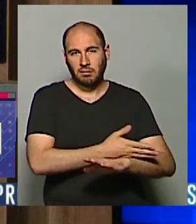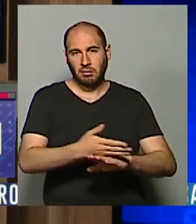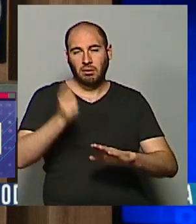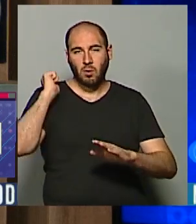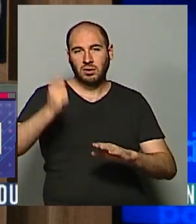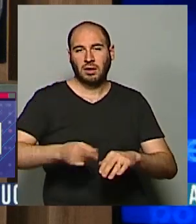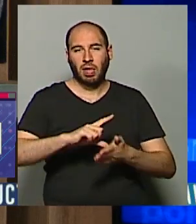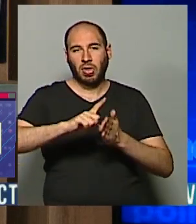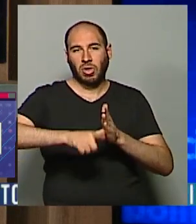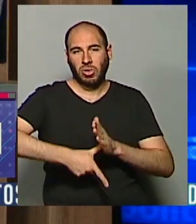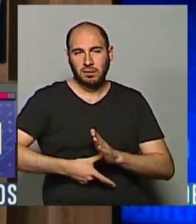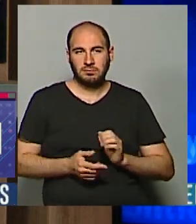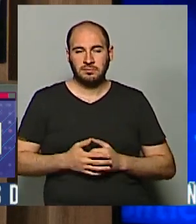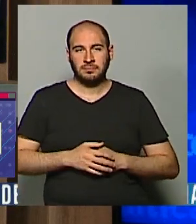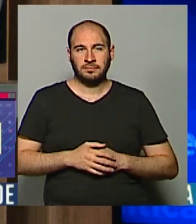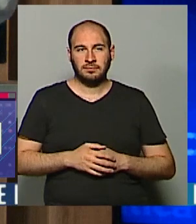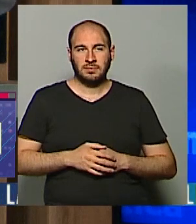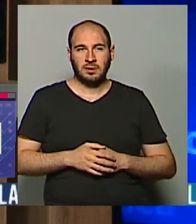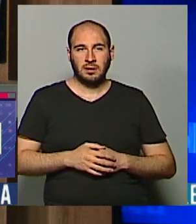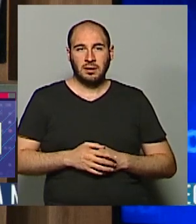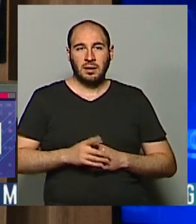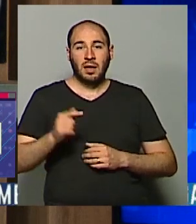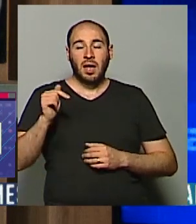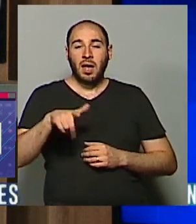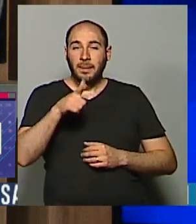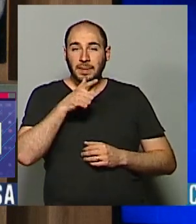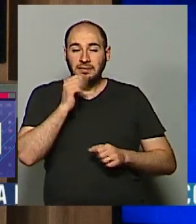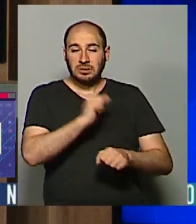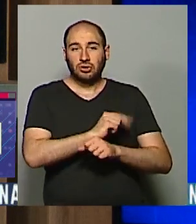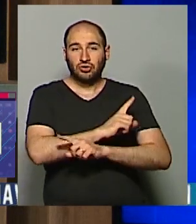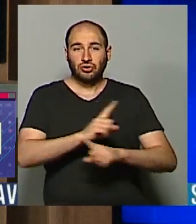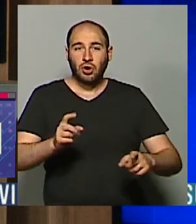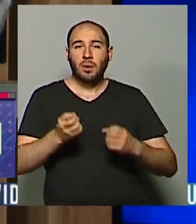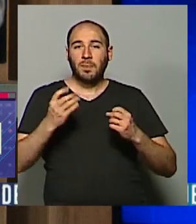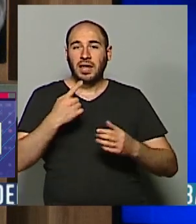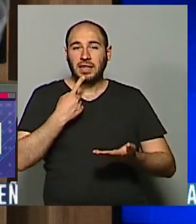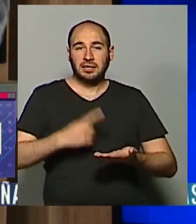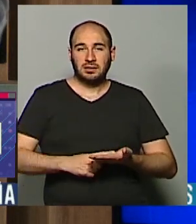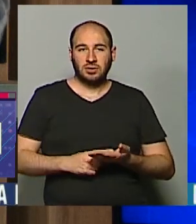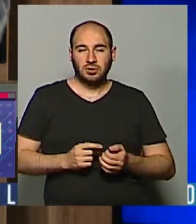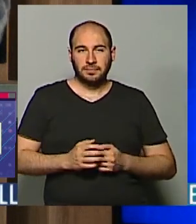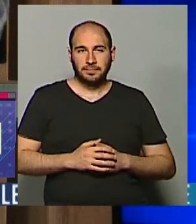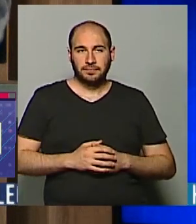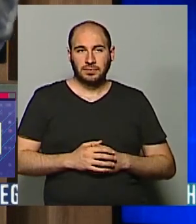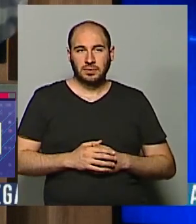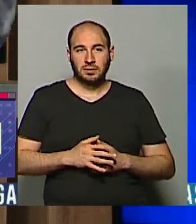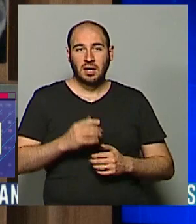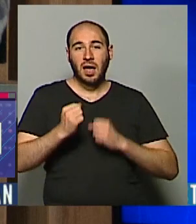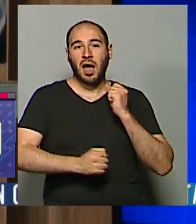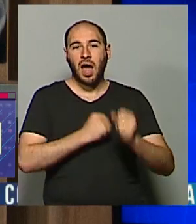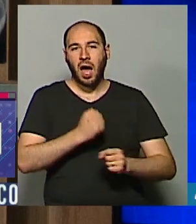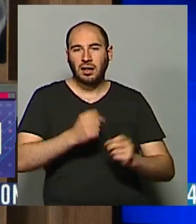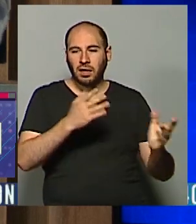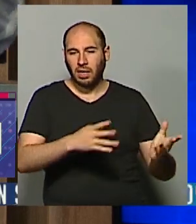judicial bastante largo, donde no volvería a prisión por justamente este fallo de que hasta que no se